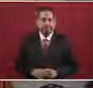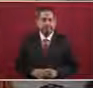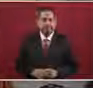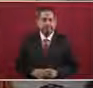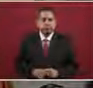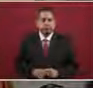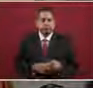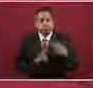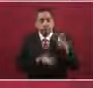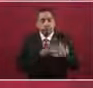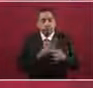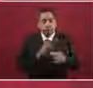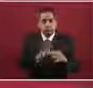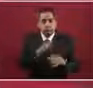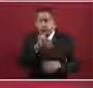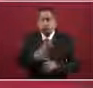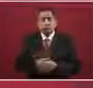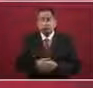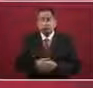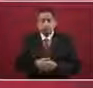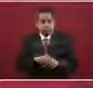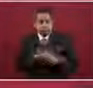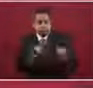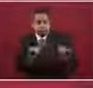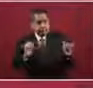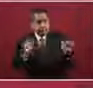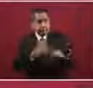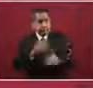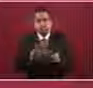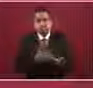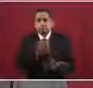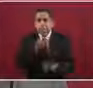y no asisten, pues me ayudan.